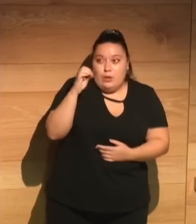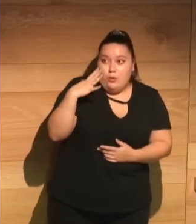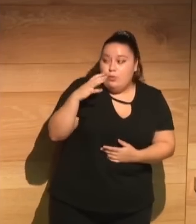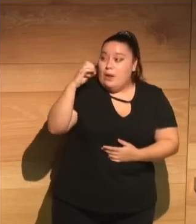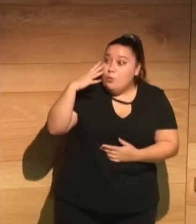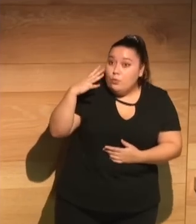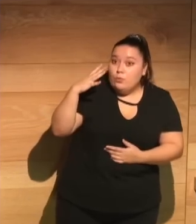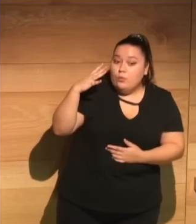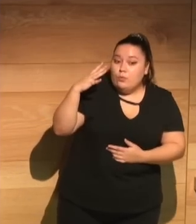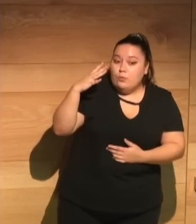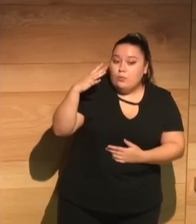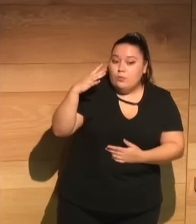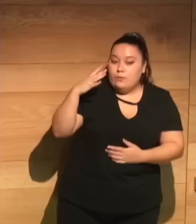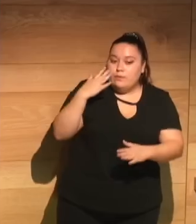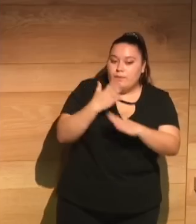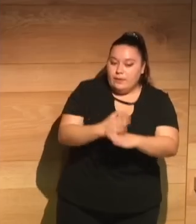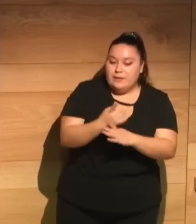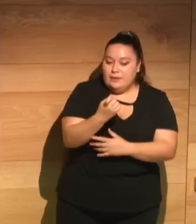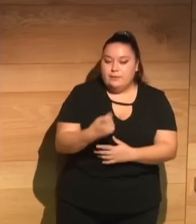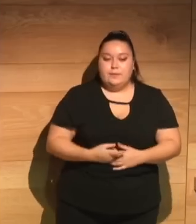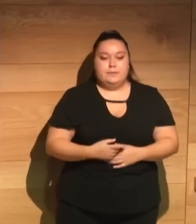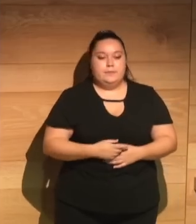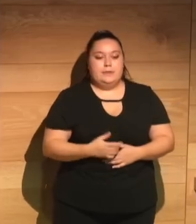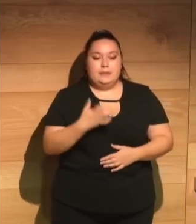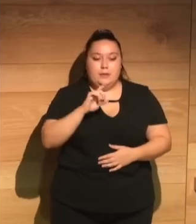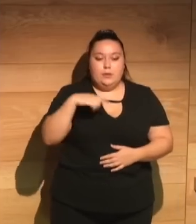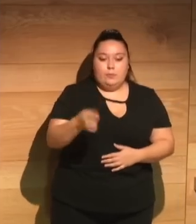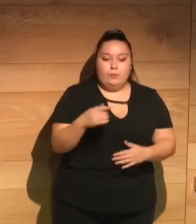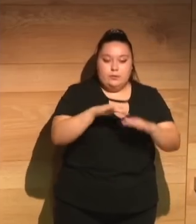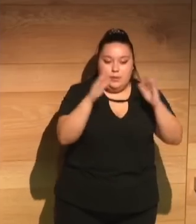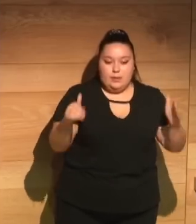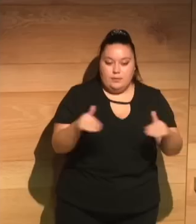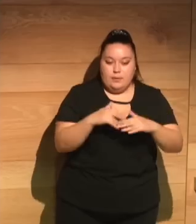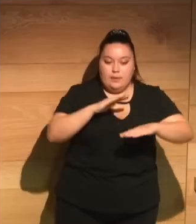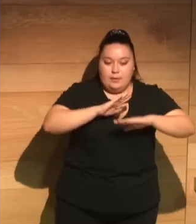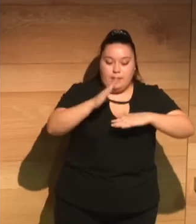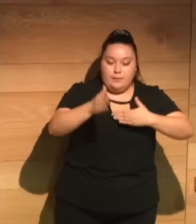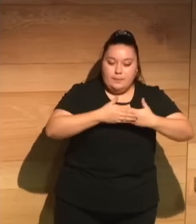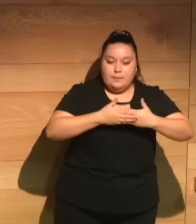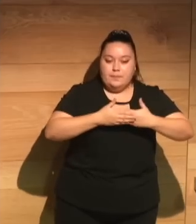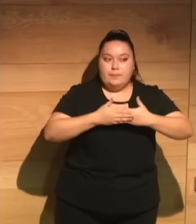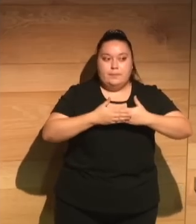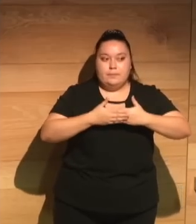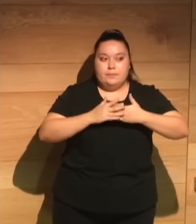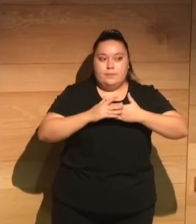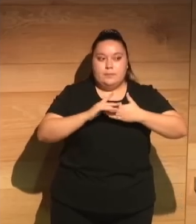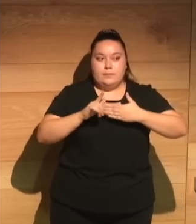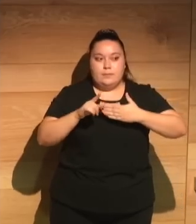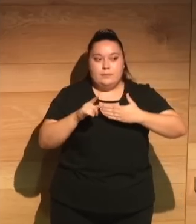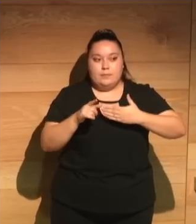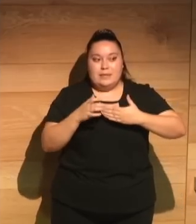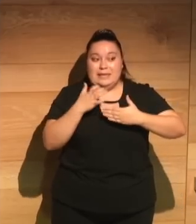luz. Tienes que cerrar esa captación de luz. Claro, pasabas del revelado a otra marmita con el. Porque